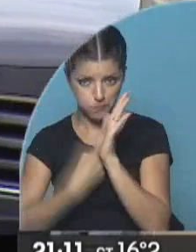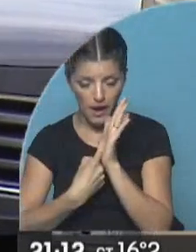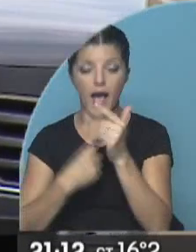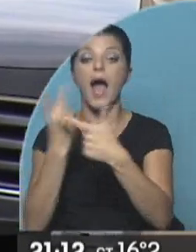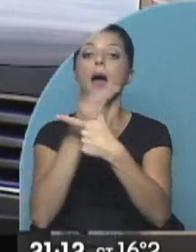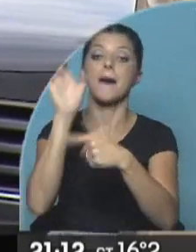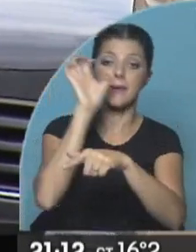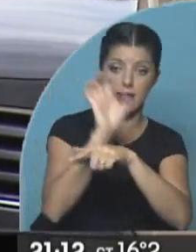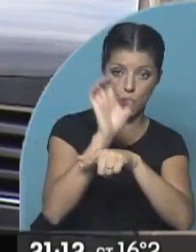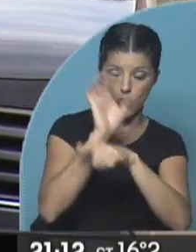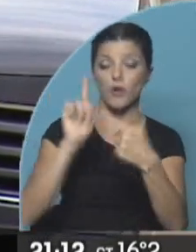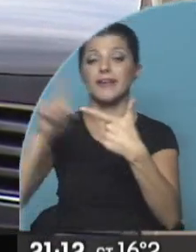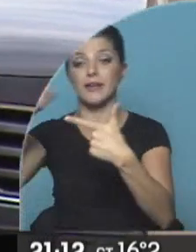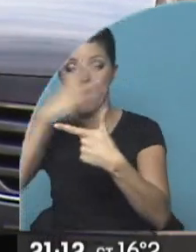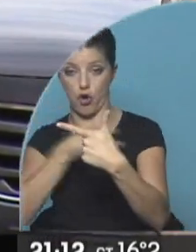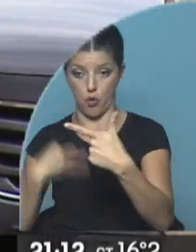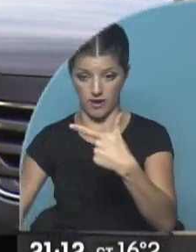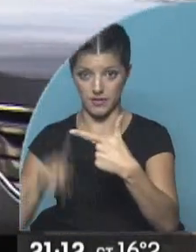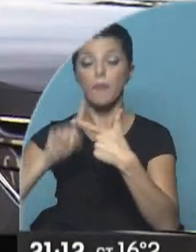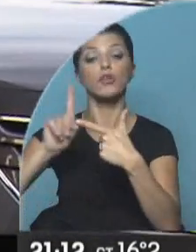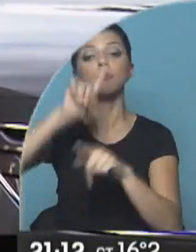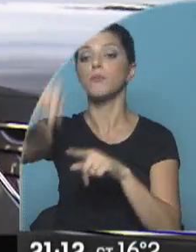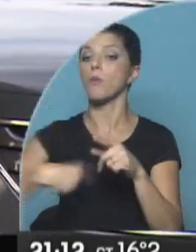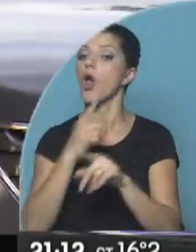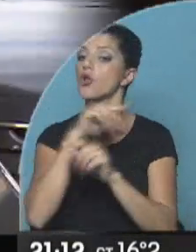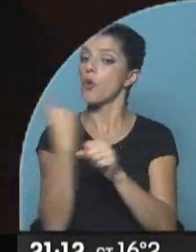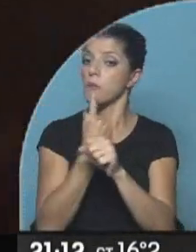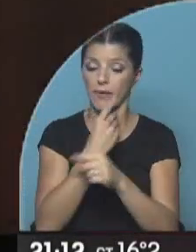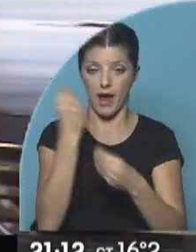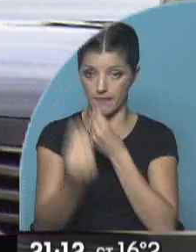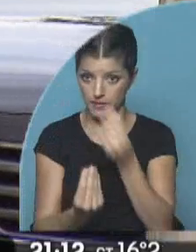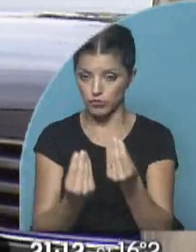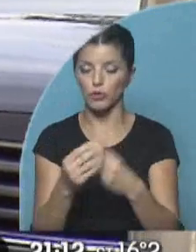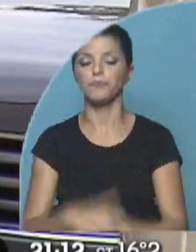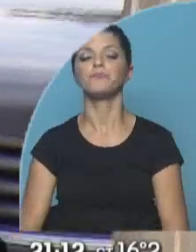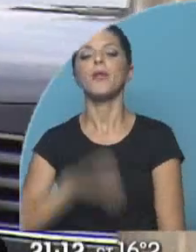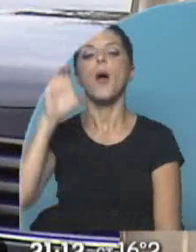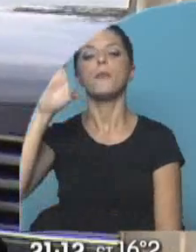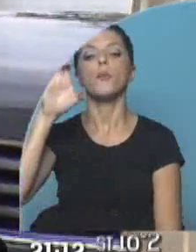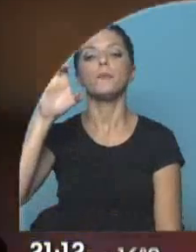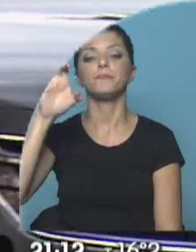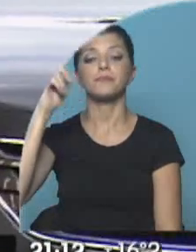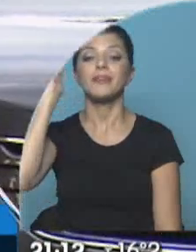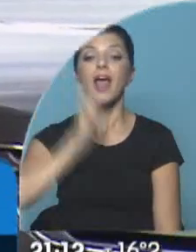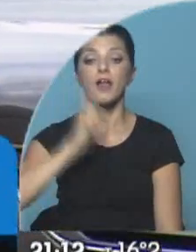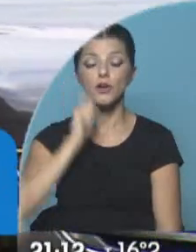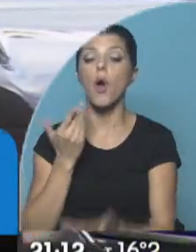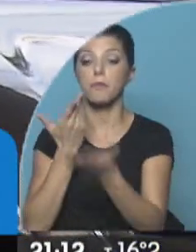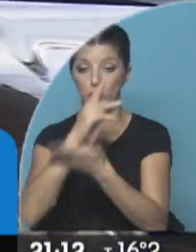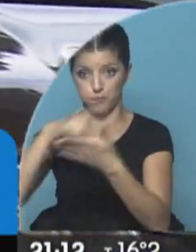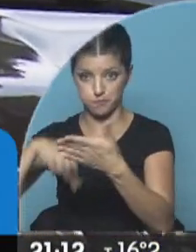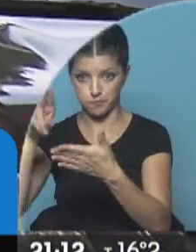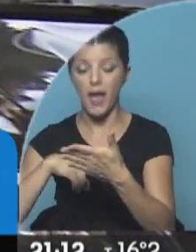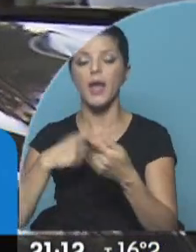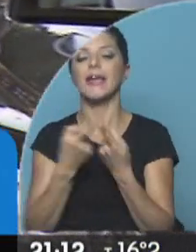Ecuador. Habían pedido un par de impugnaciones en la provincia de La Rioja y la Cámara Nacional Electoral entendió